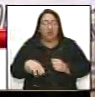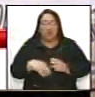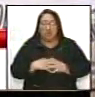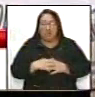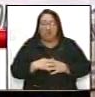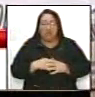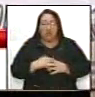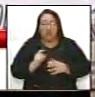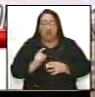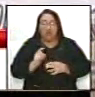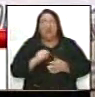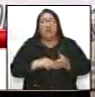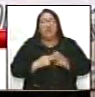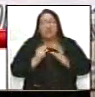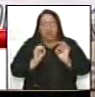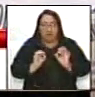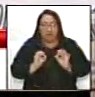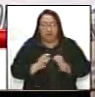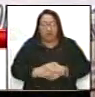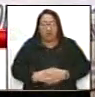pero a delincuentes no.